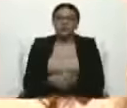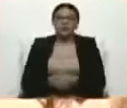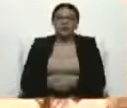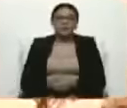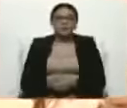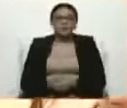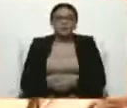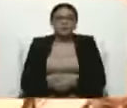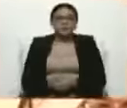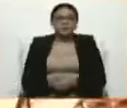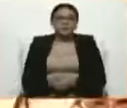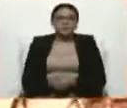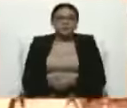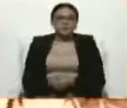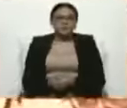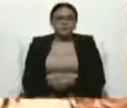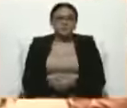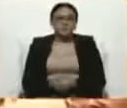práctico.